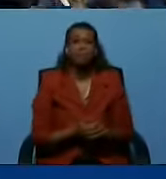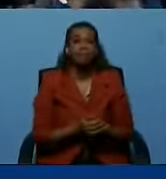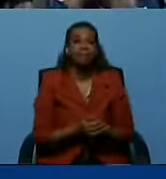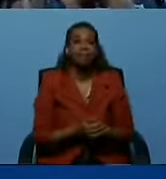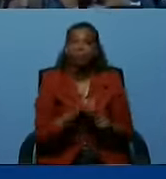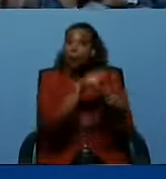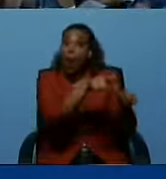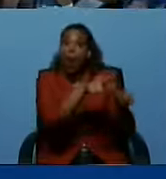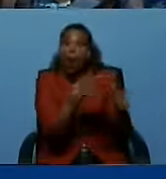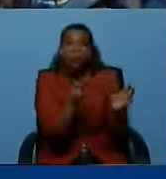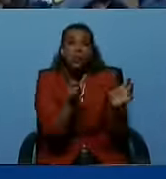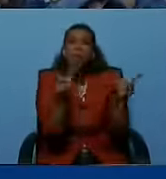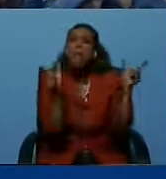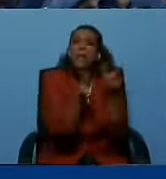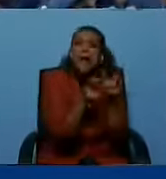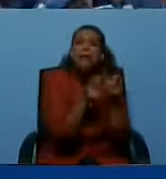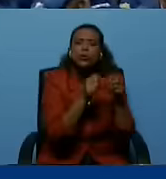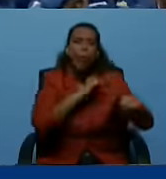1000 motores.